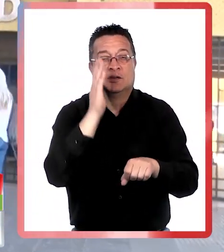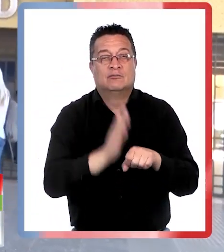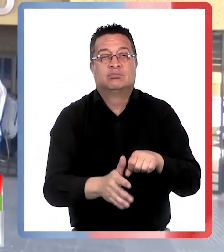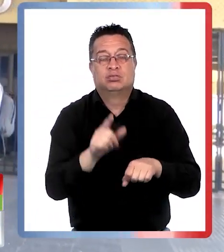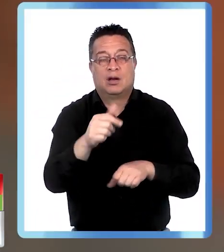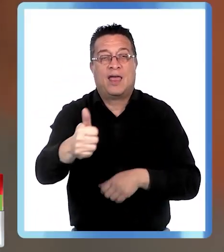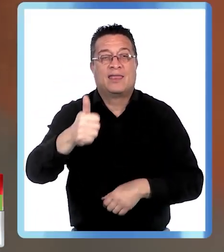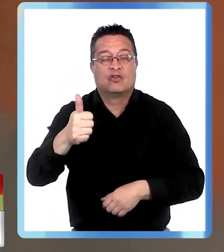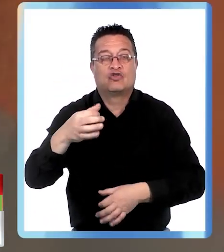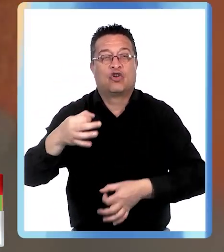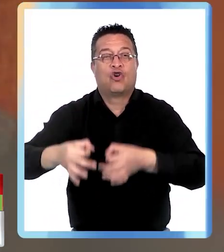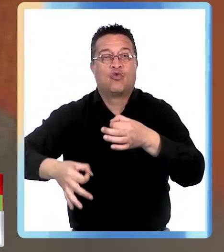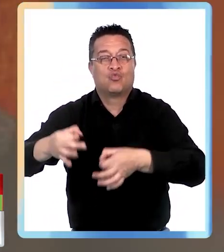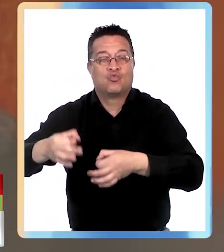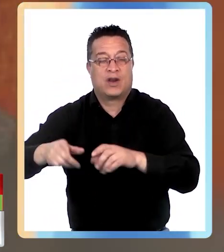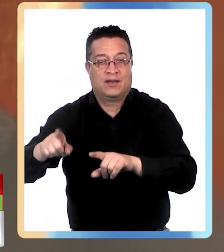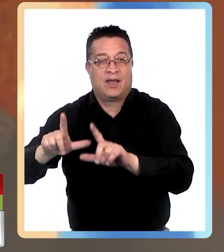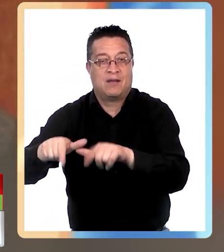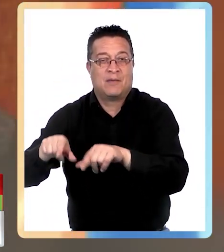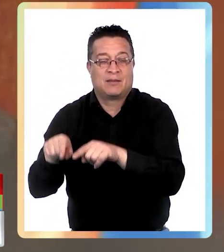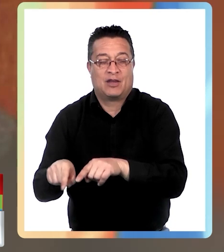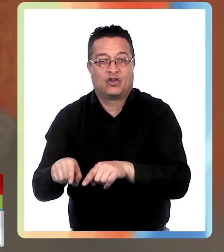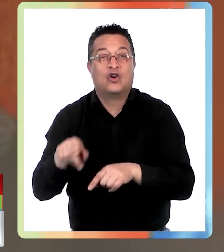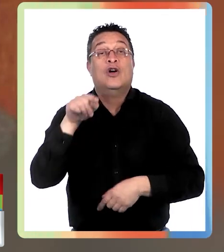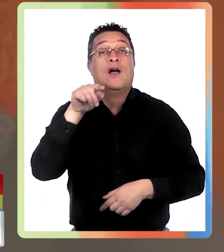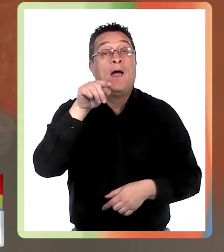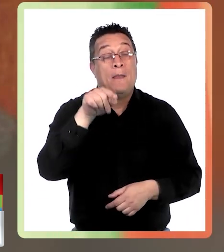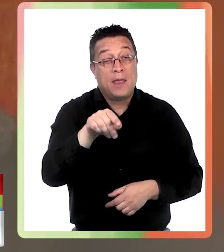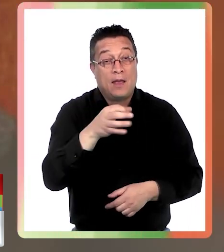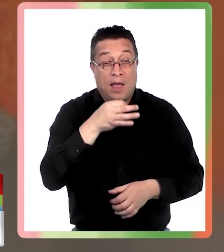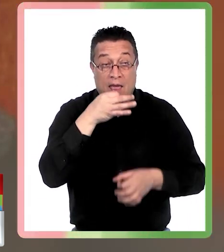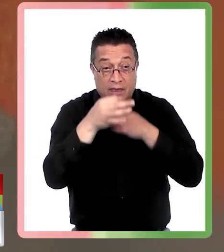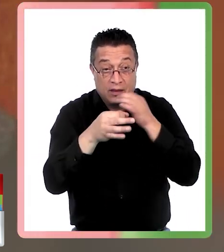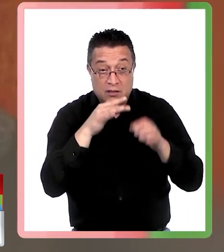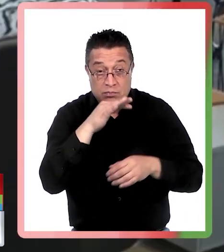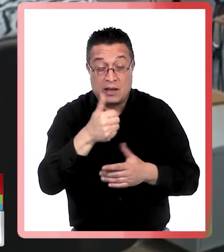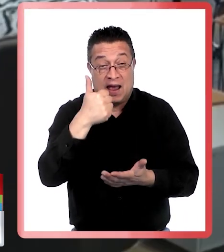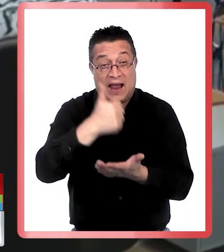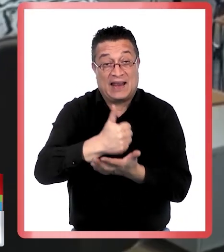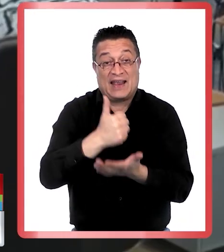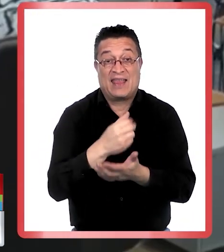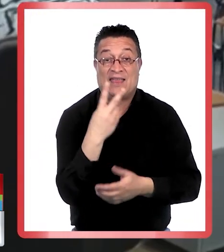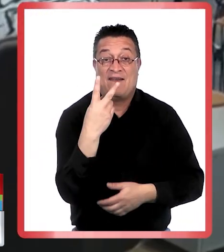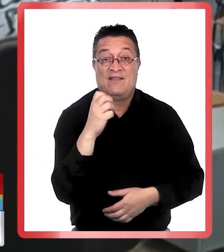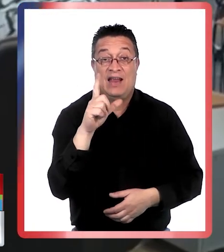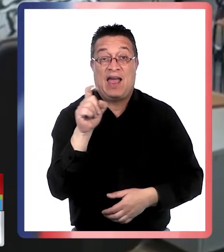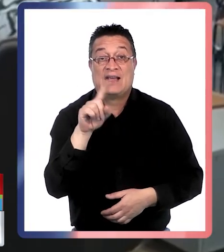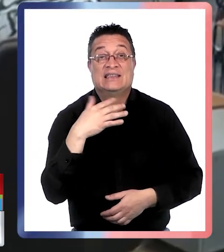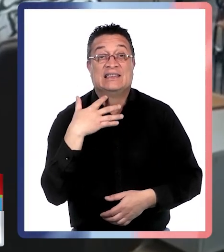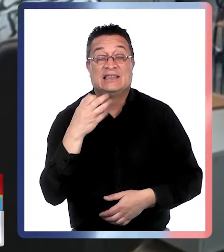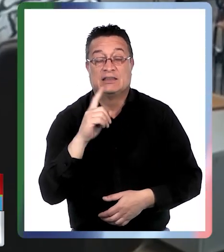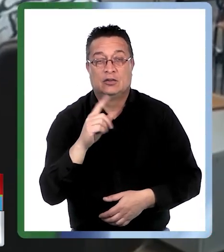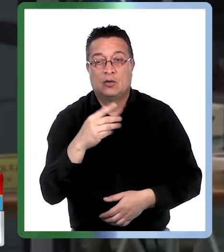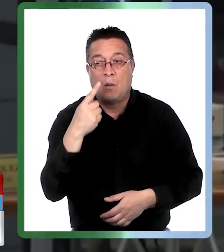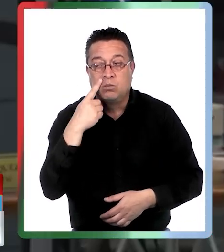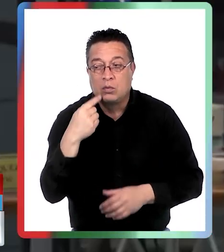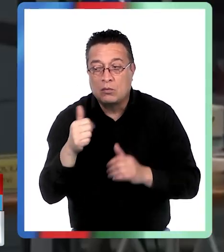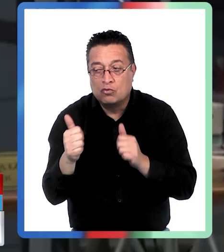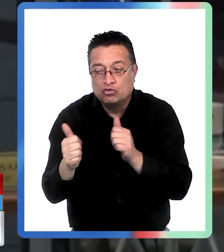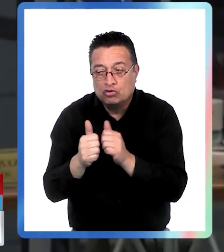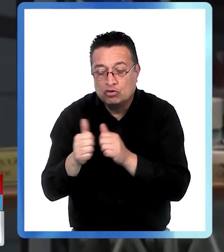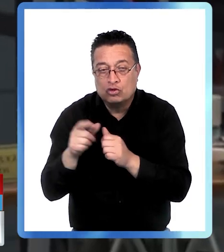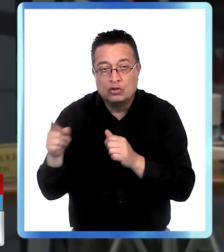González galdames de la dirección jurídica sin embargo según trascendidos el alcalde Velázquez no habría aprobado la